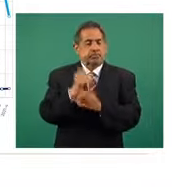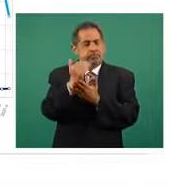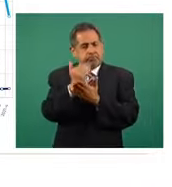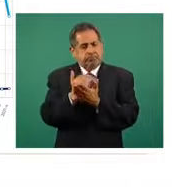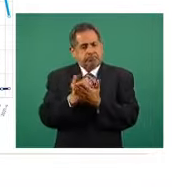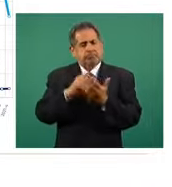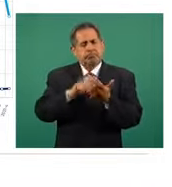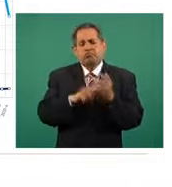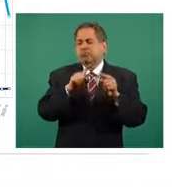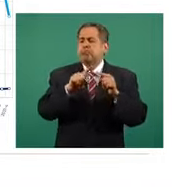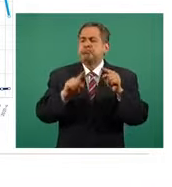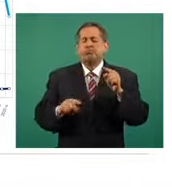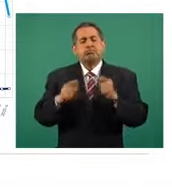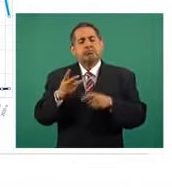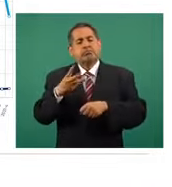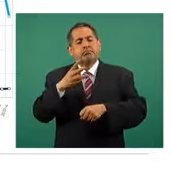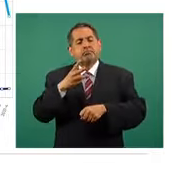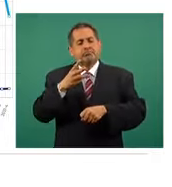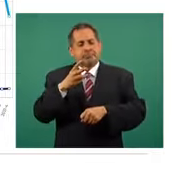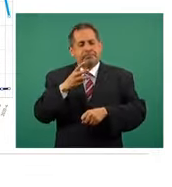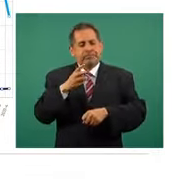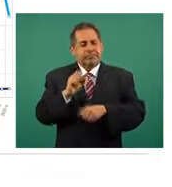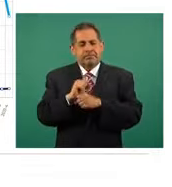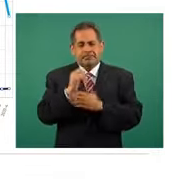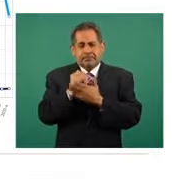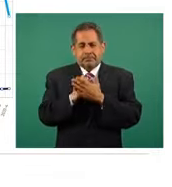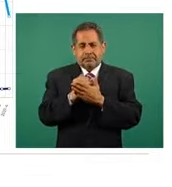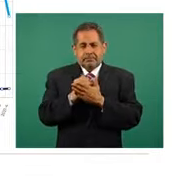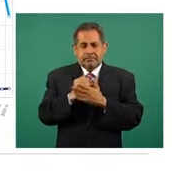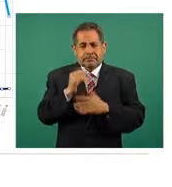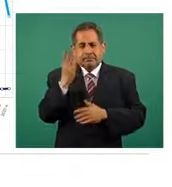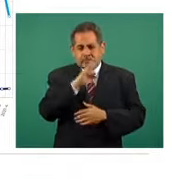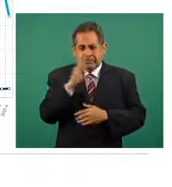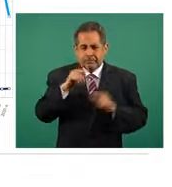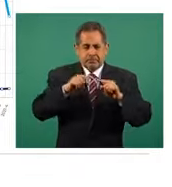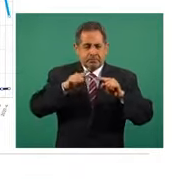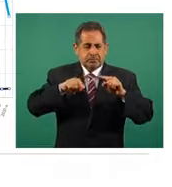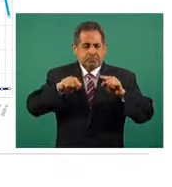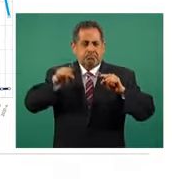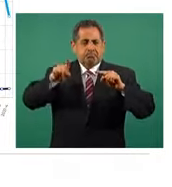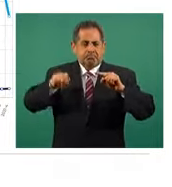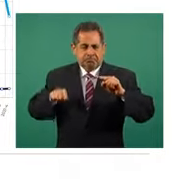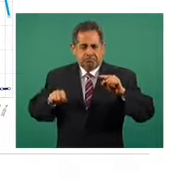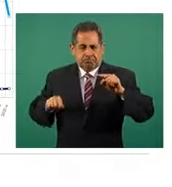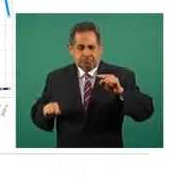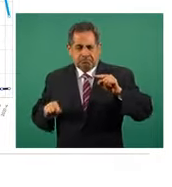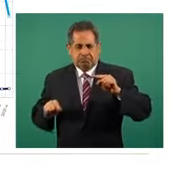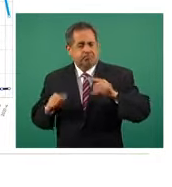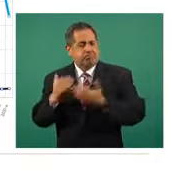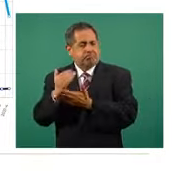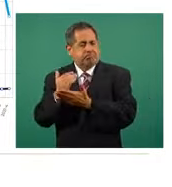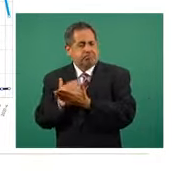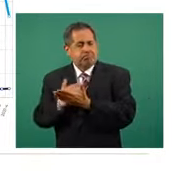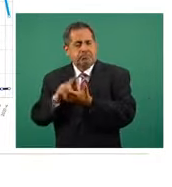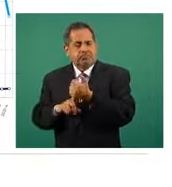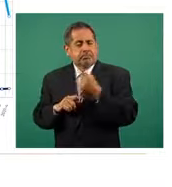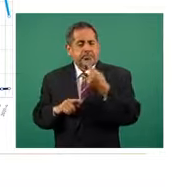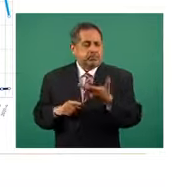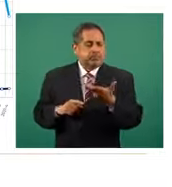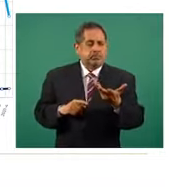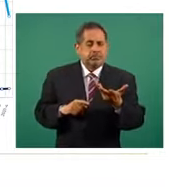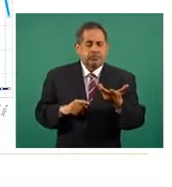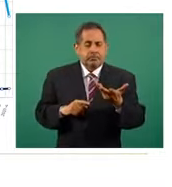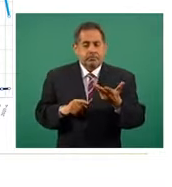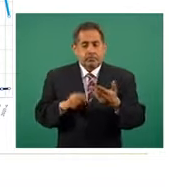una en intermedia en donde no fue reducción, pero es una de baja, una prácticamente de meseta y otra de reducción, en un estado que